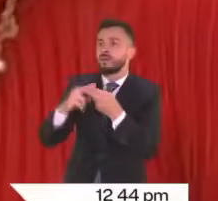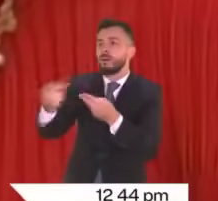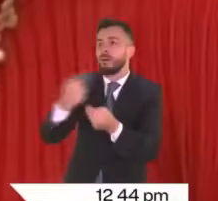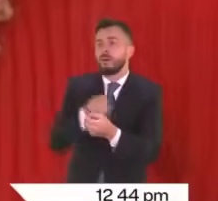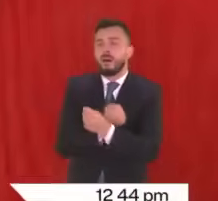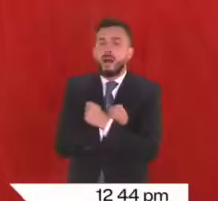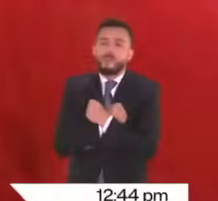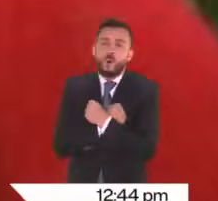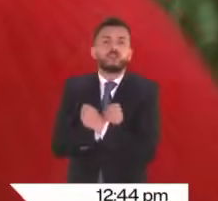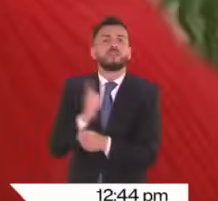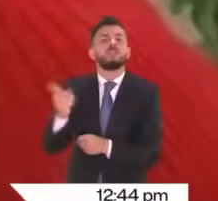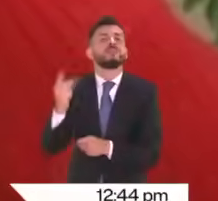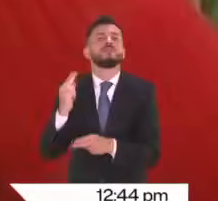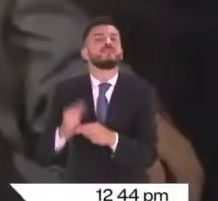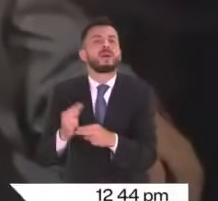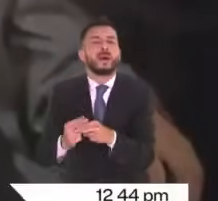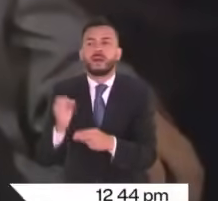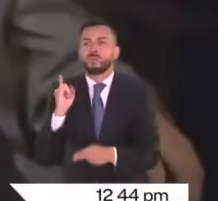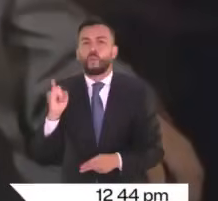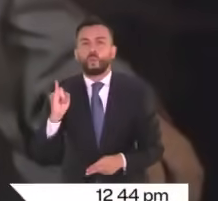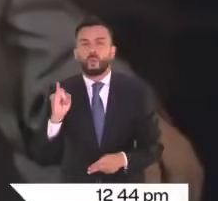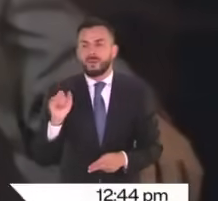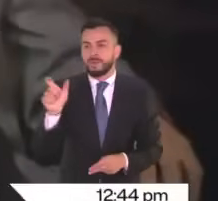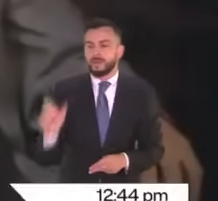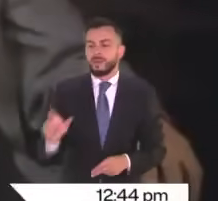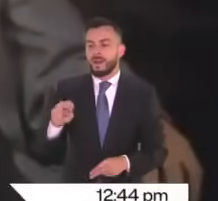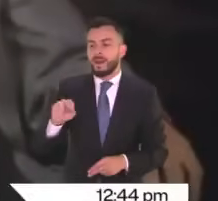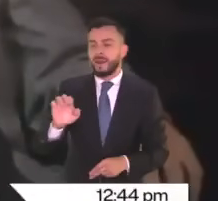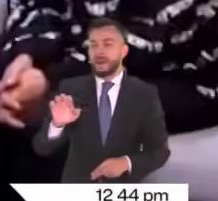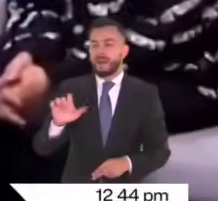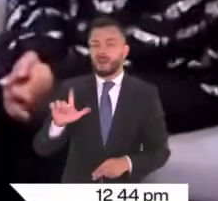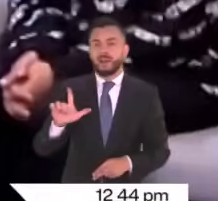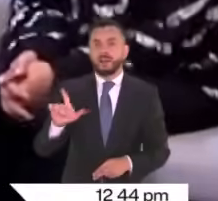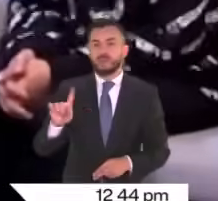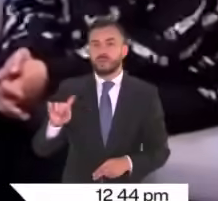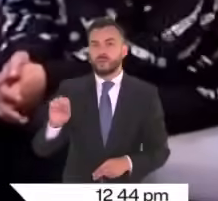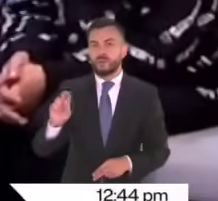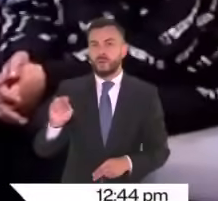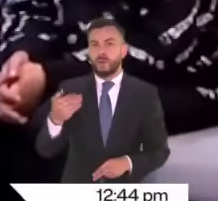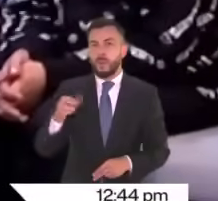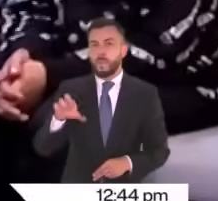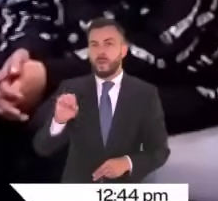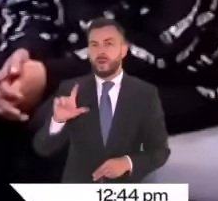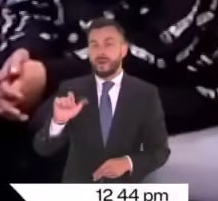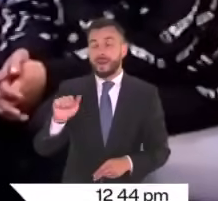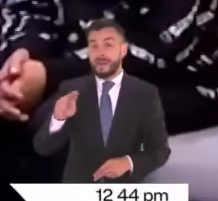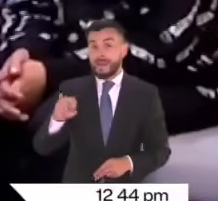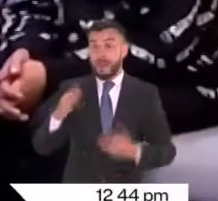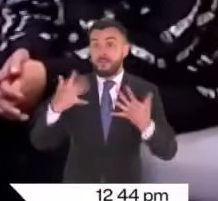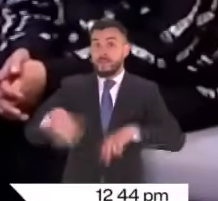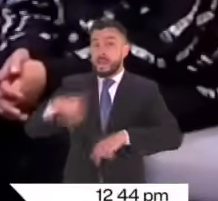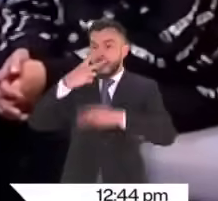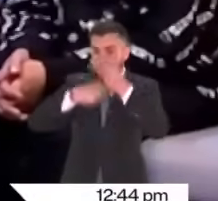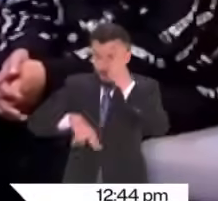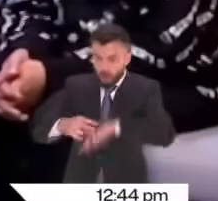popular Polilla, Nelson Polanía, con quien construyó una hermosa familia y de la que hoy es fruto David